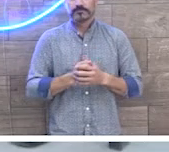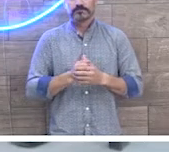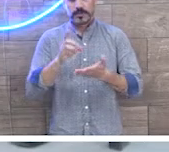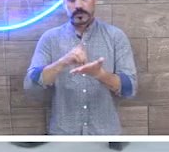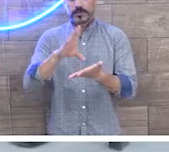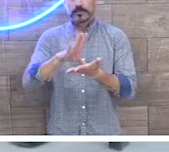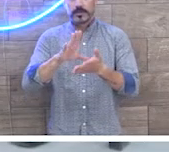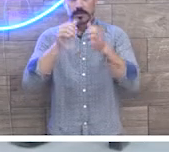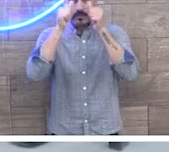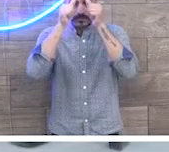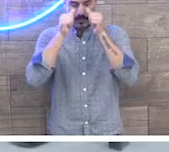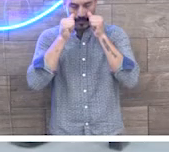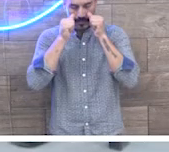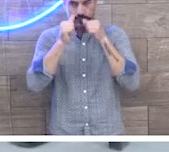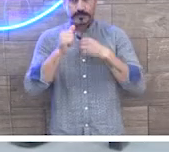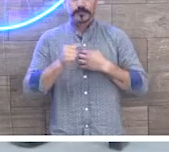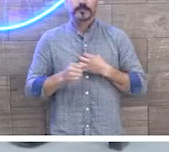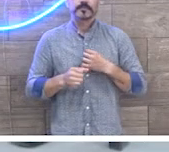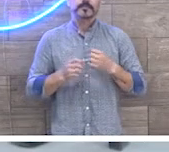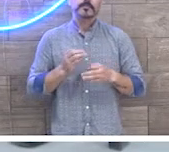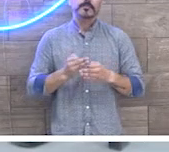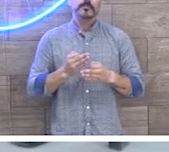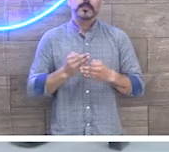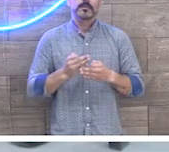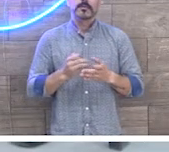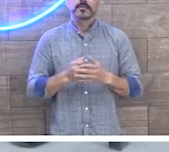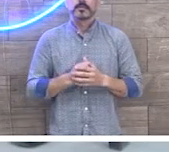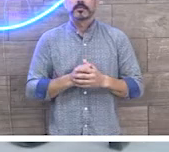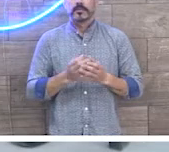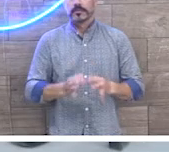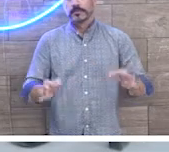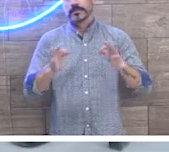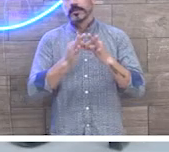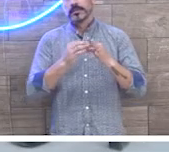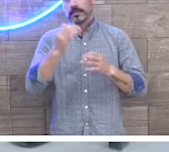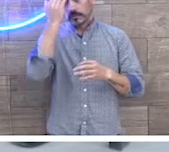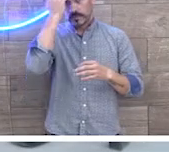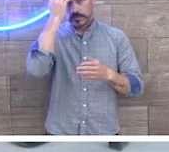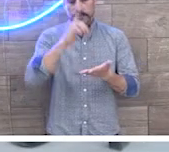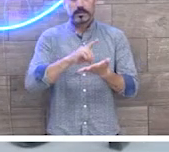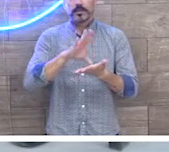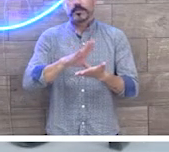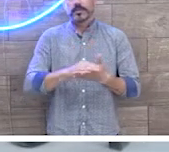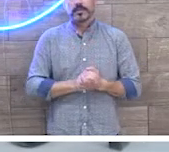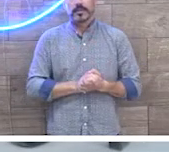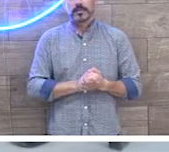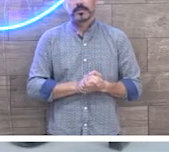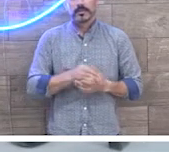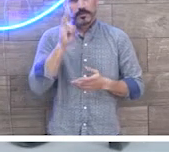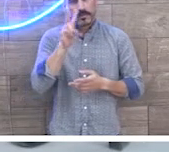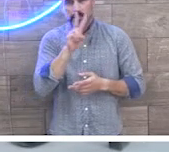ha sido referente en el ámbito de la discapacidad, en el ámbito de la profesionalización,